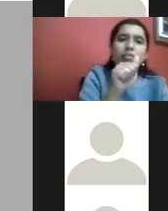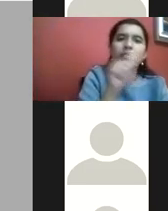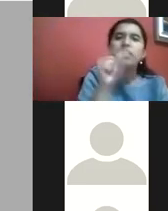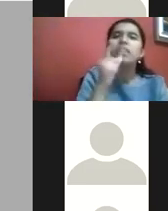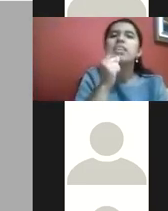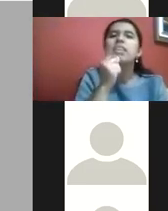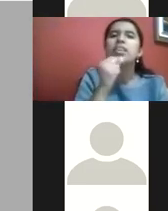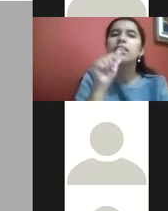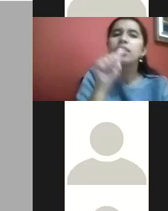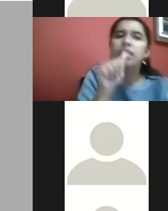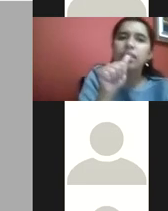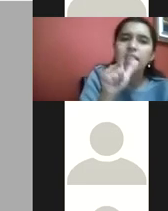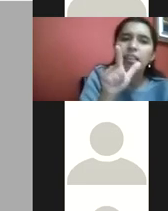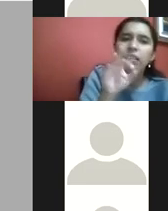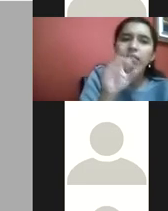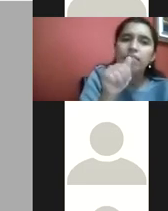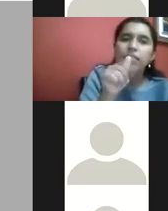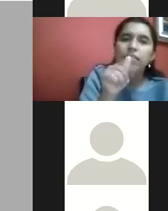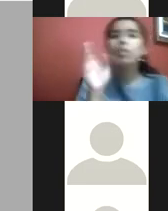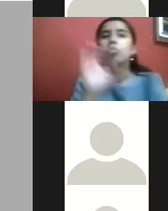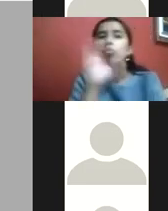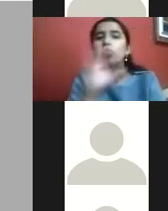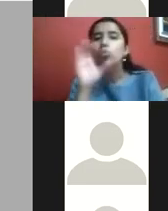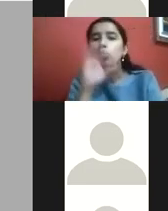que buscar zeta de 0.025.